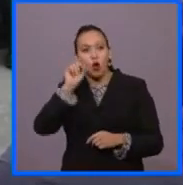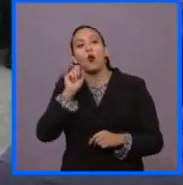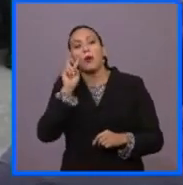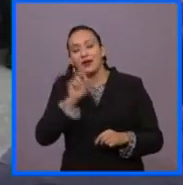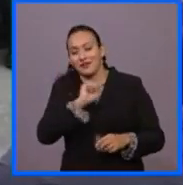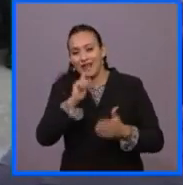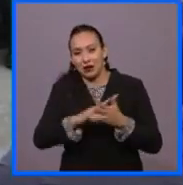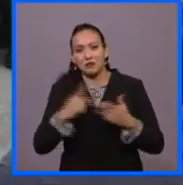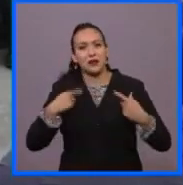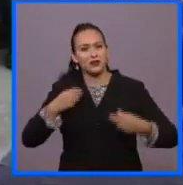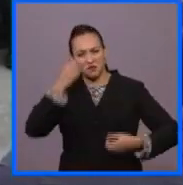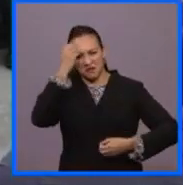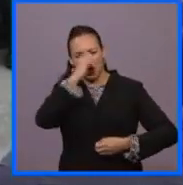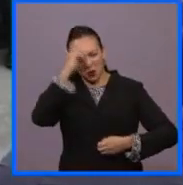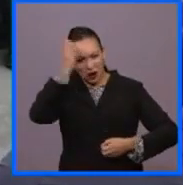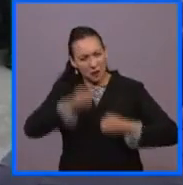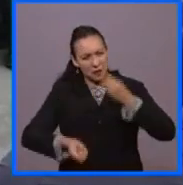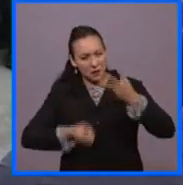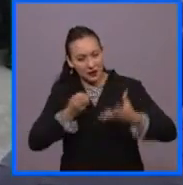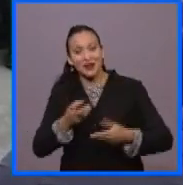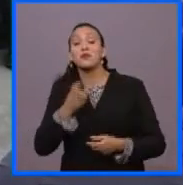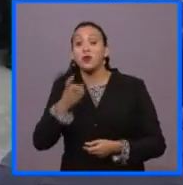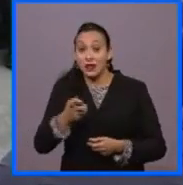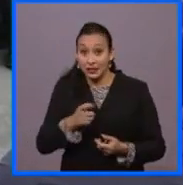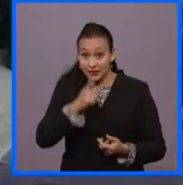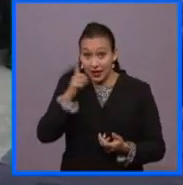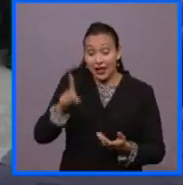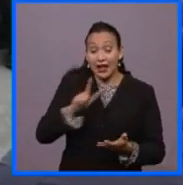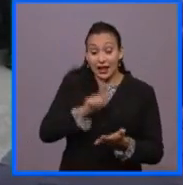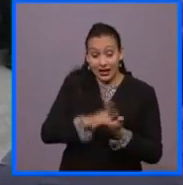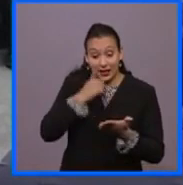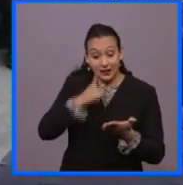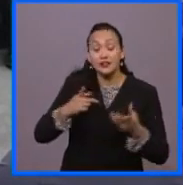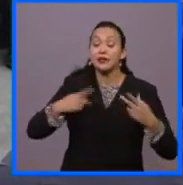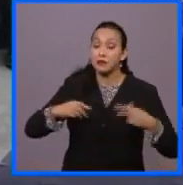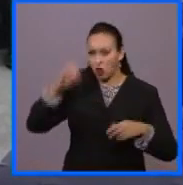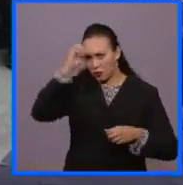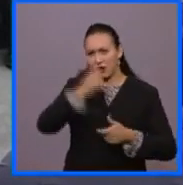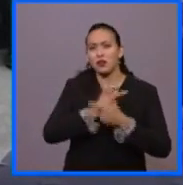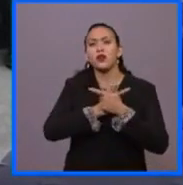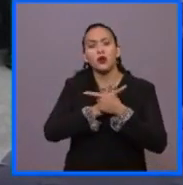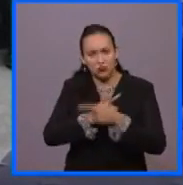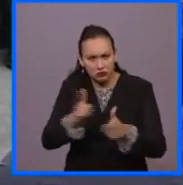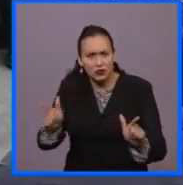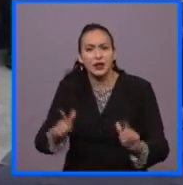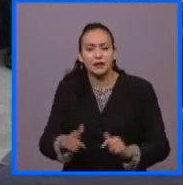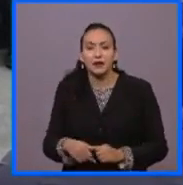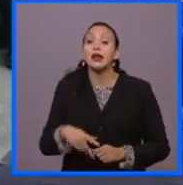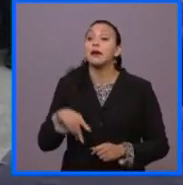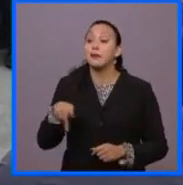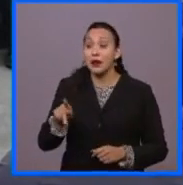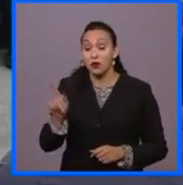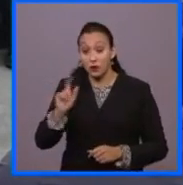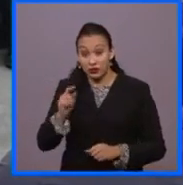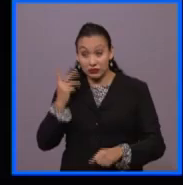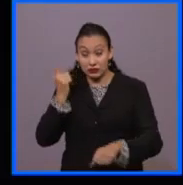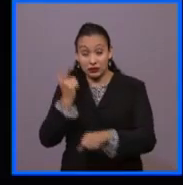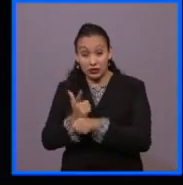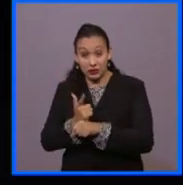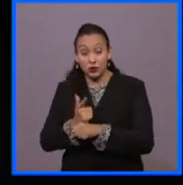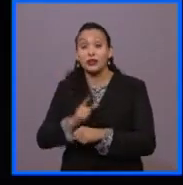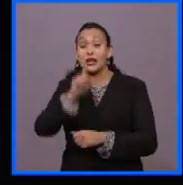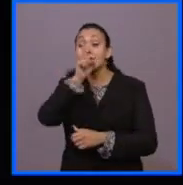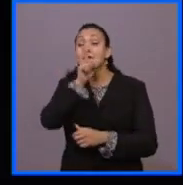del precepto, con el fin de cumplir con el principio de legalidad y evitar el uso del derecho penal como medio indirecto